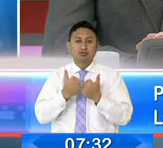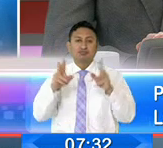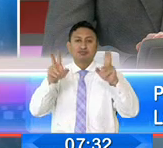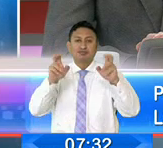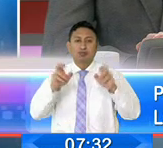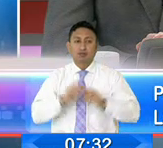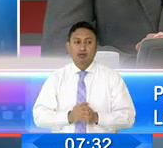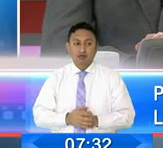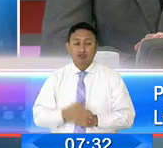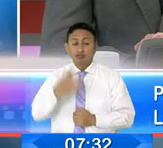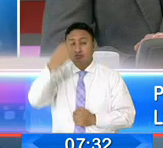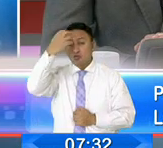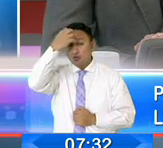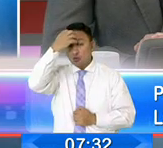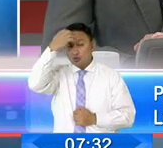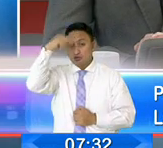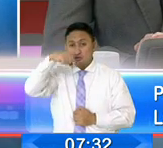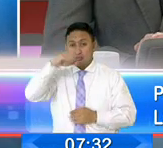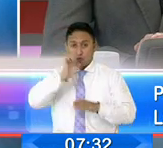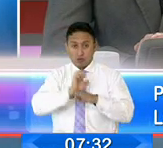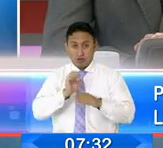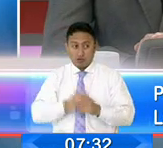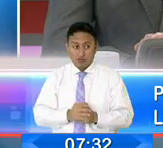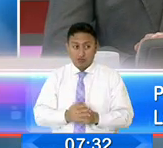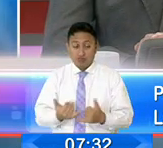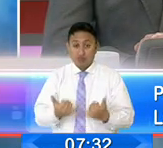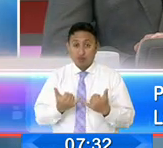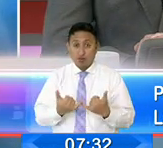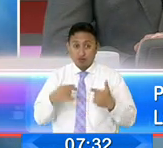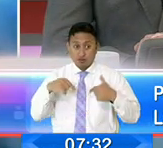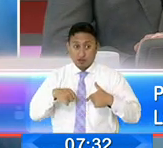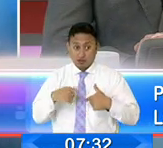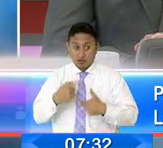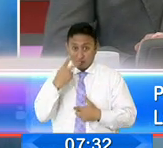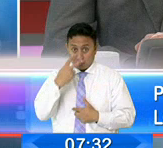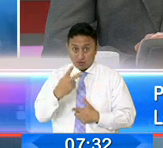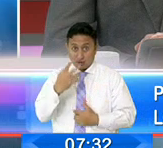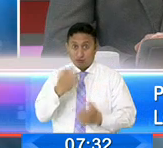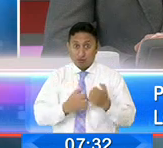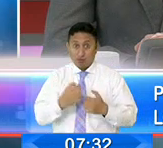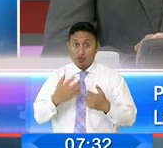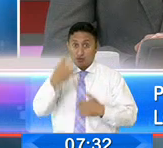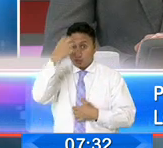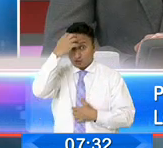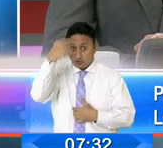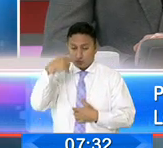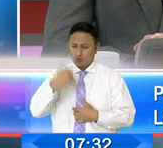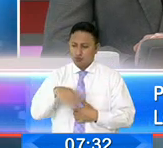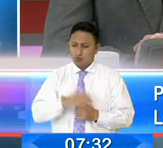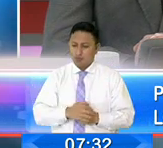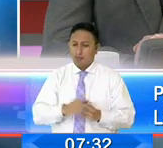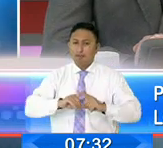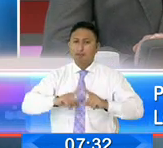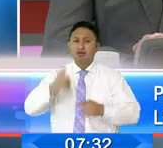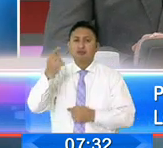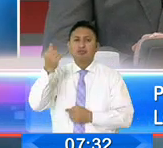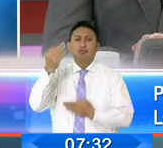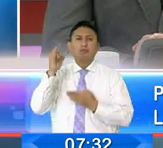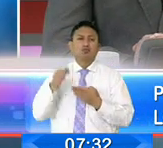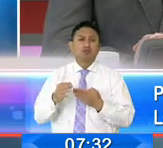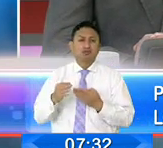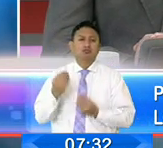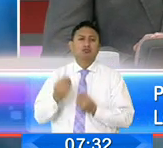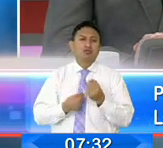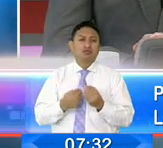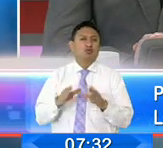tema de la educación en el país. Hoy se han desnudado algunos problemas con la educación, pero sobre todo el presupuesto. ¿Qué haríamos?